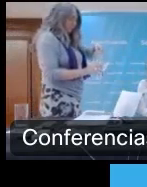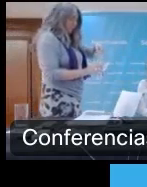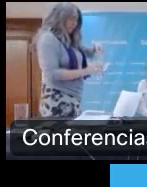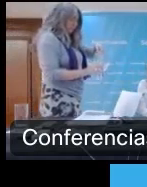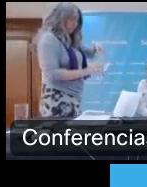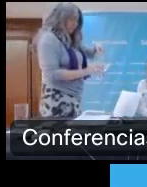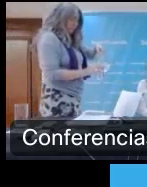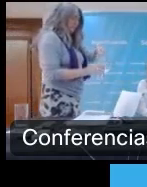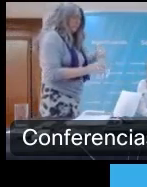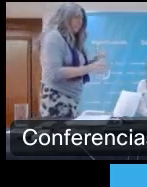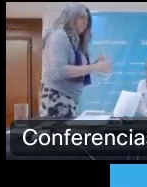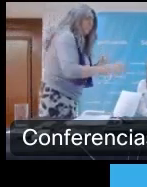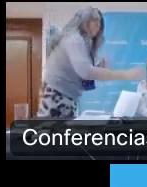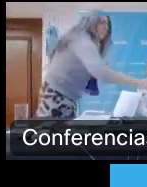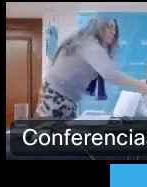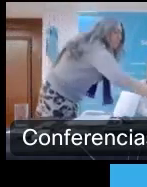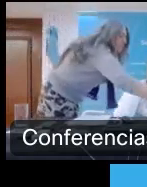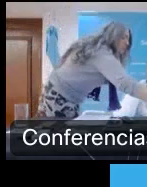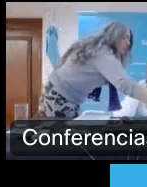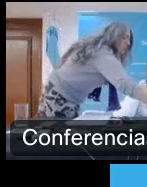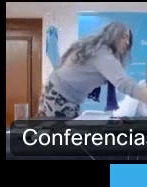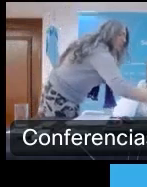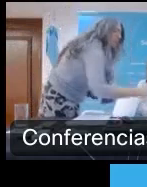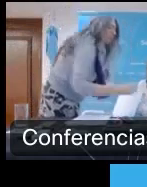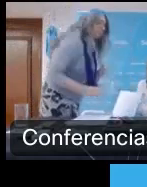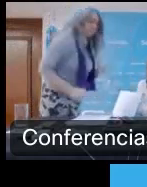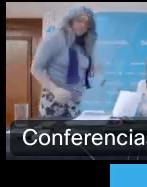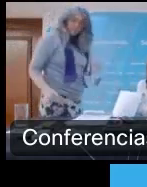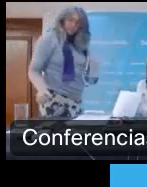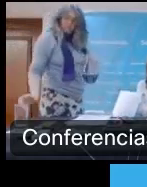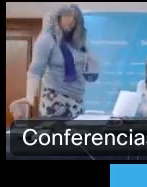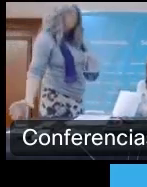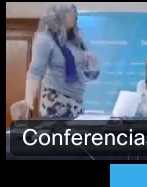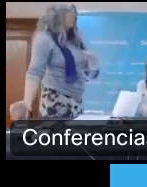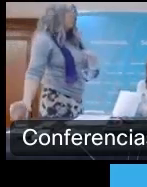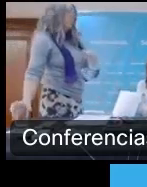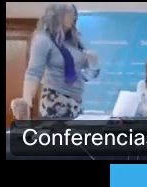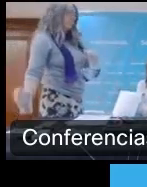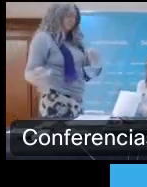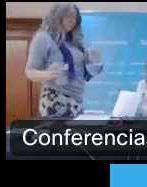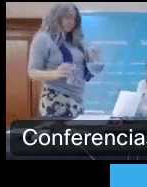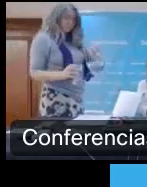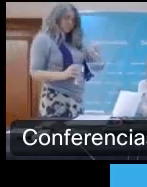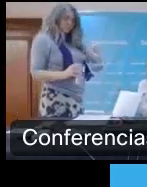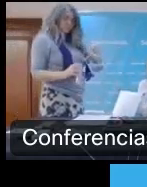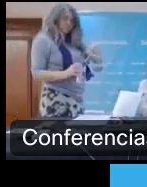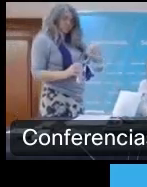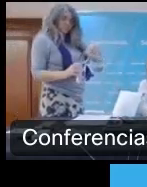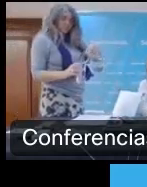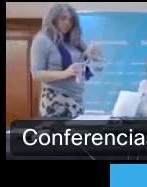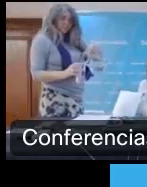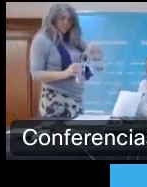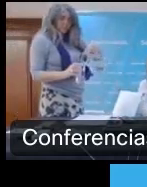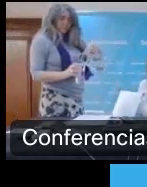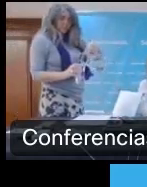la acción bastante vinculada a este tipo de paradigma. Y lo que vemos en estos